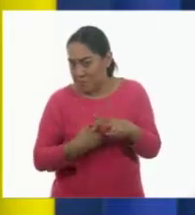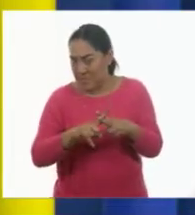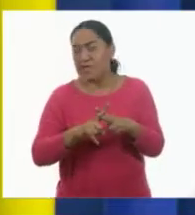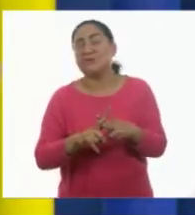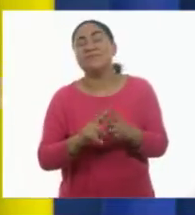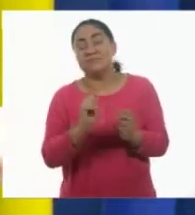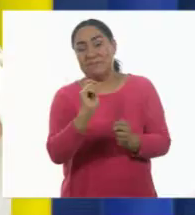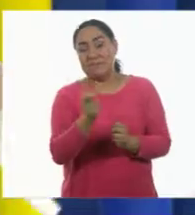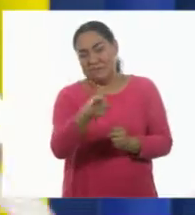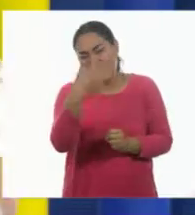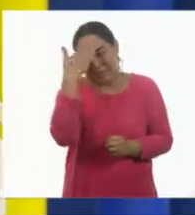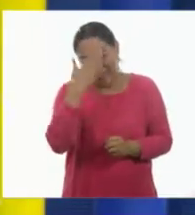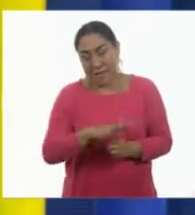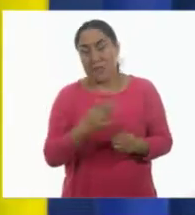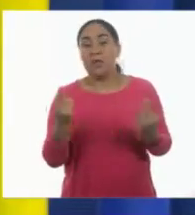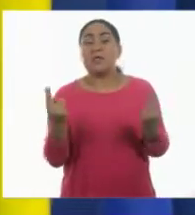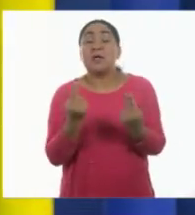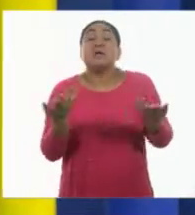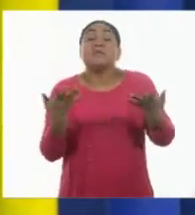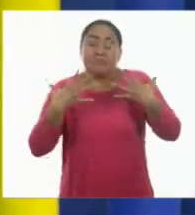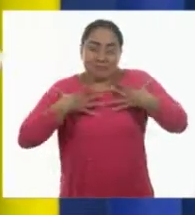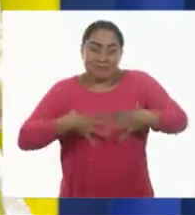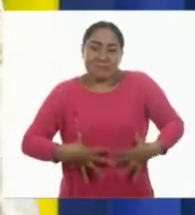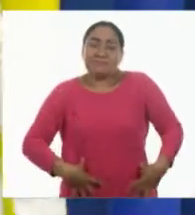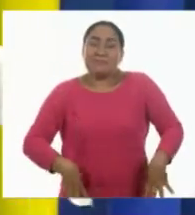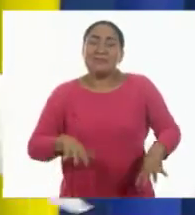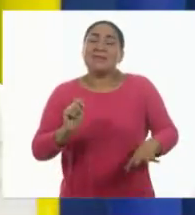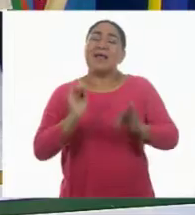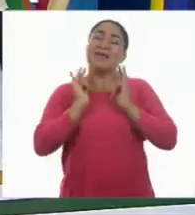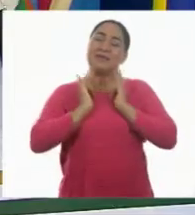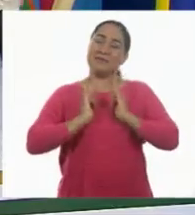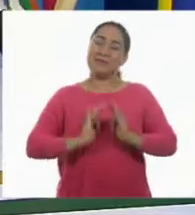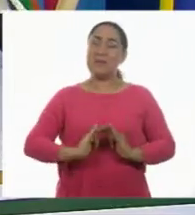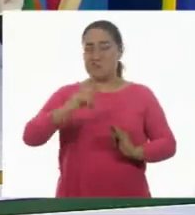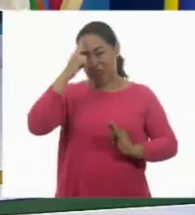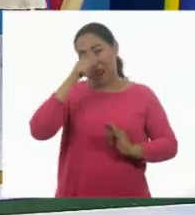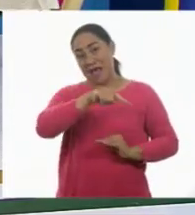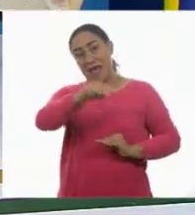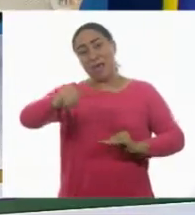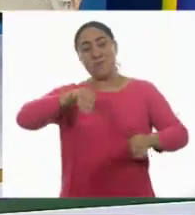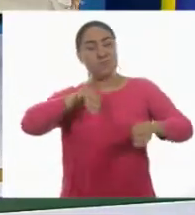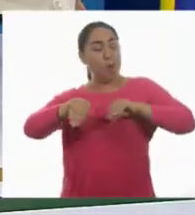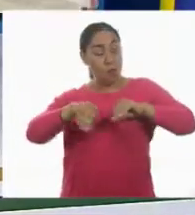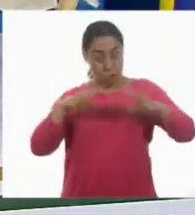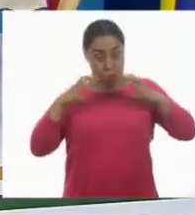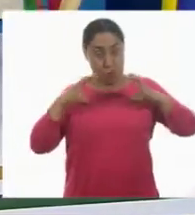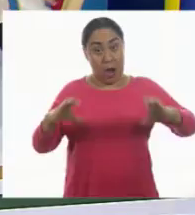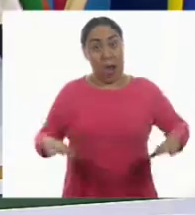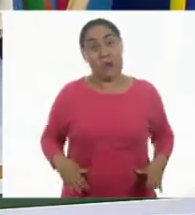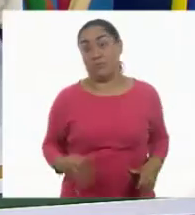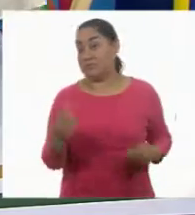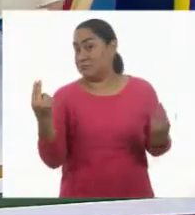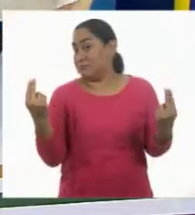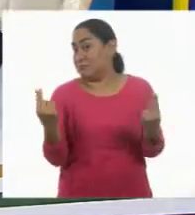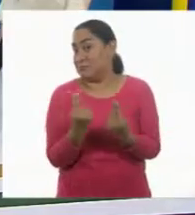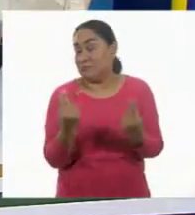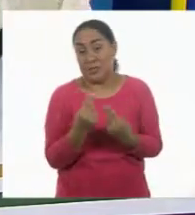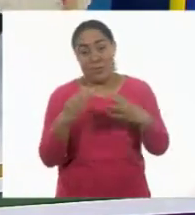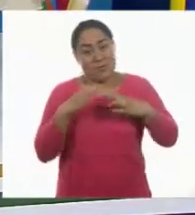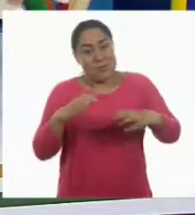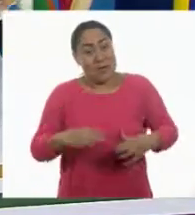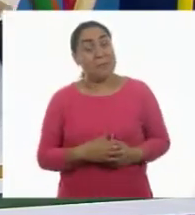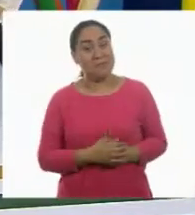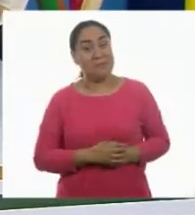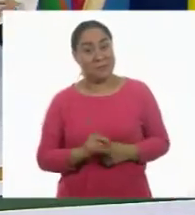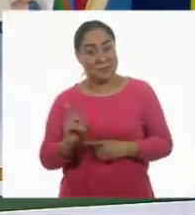necesitar, como siempre, nuestra ropa cómoda que nos permita movernos con nuestro instrumento que es el cuerpo. Exacto, María, tú sí sabes.